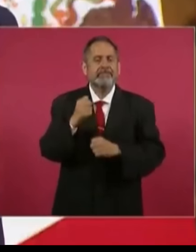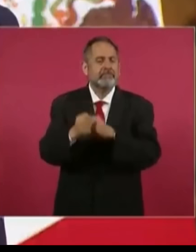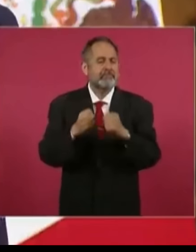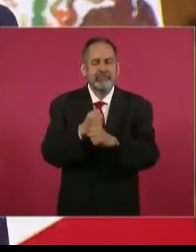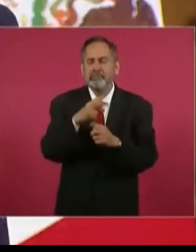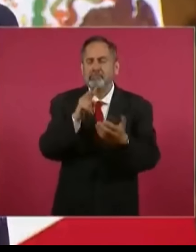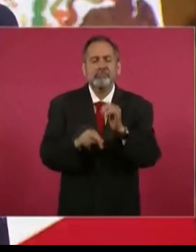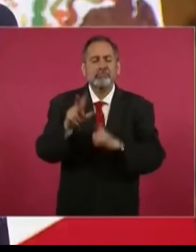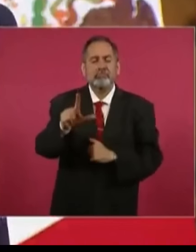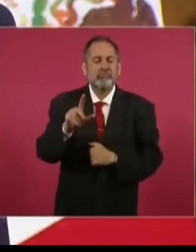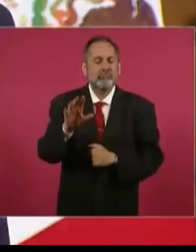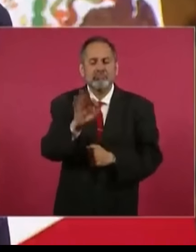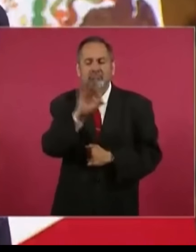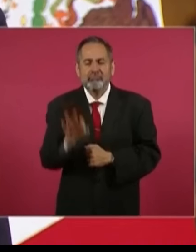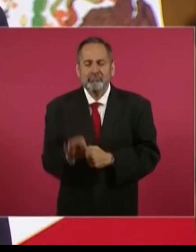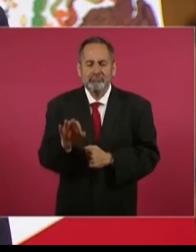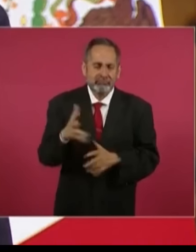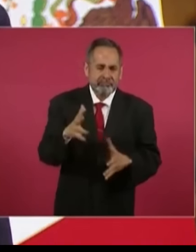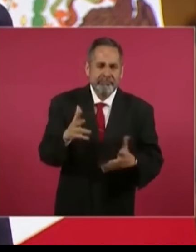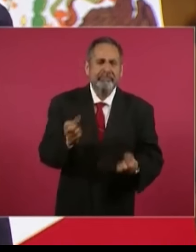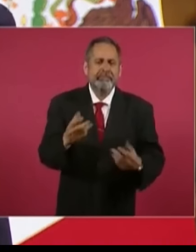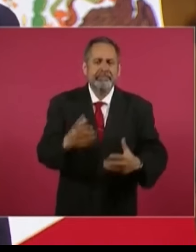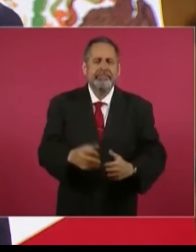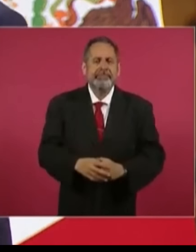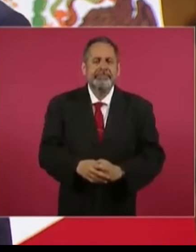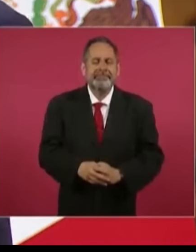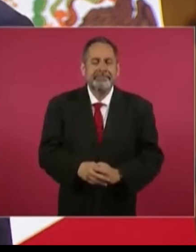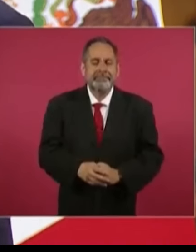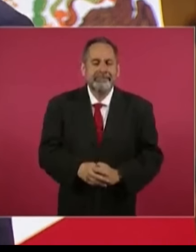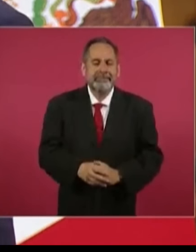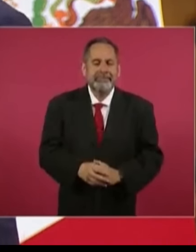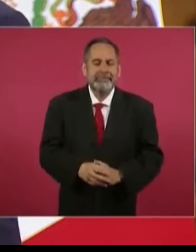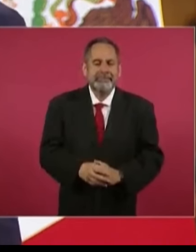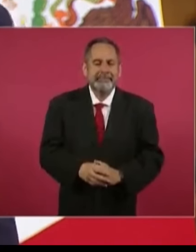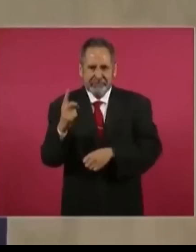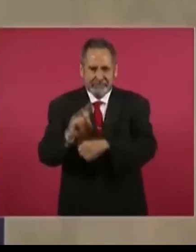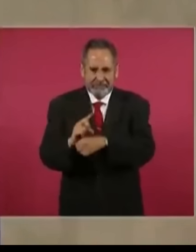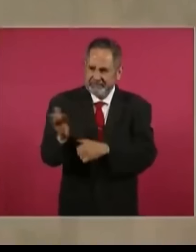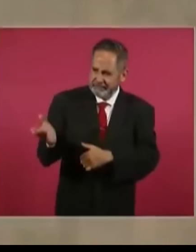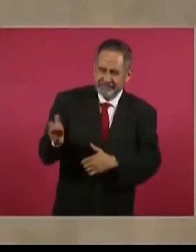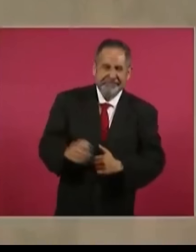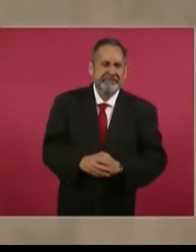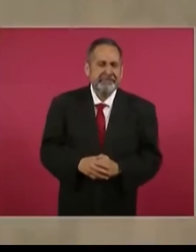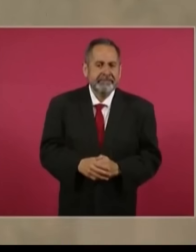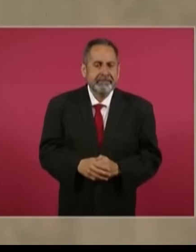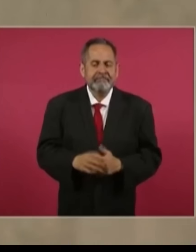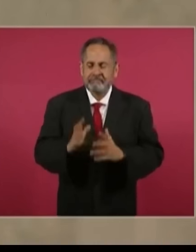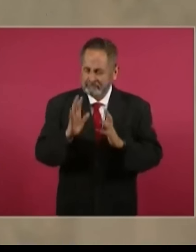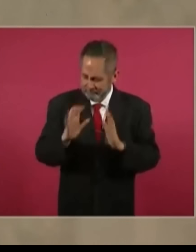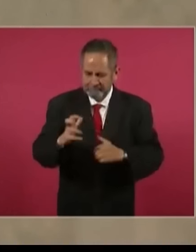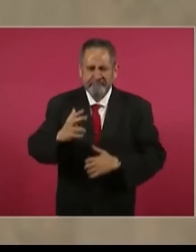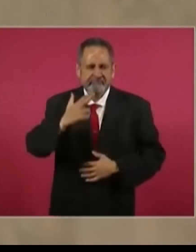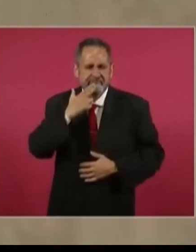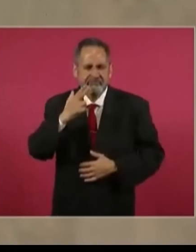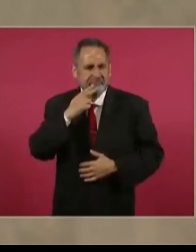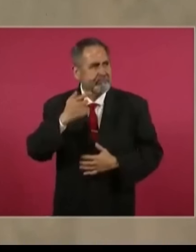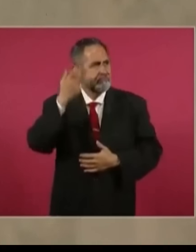mintiendo. Sin embargo, lo que vimos en este último informe de gobierno del presidente Andrés Manuel López Obrador